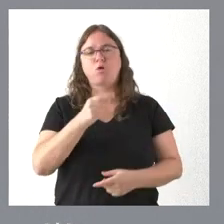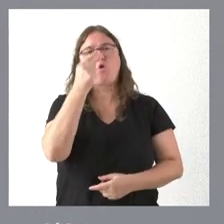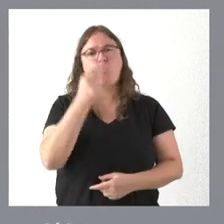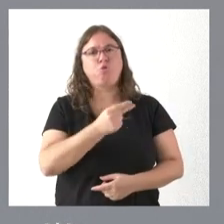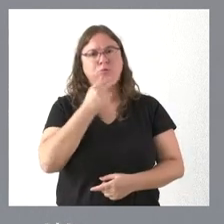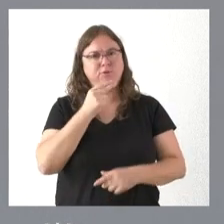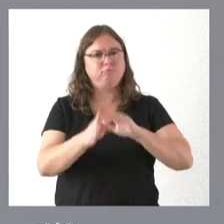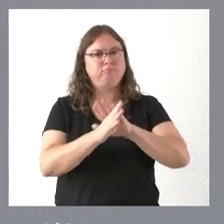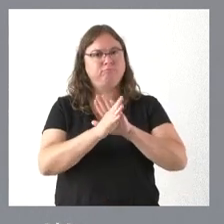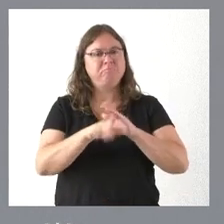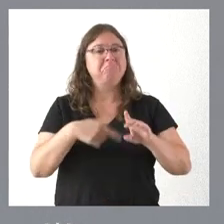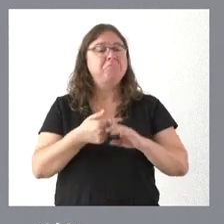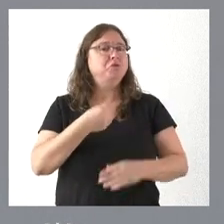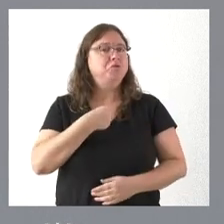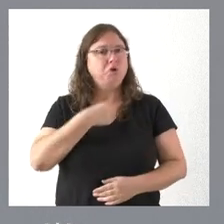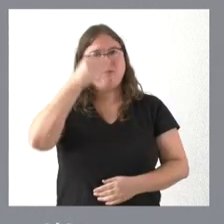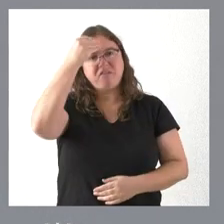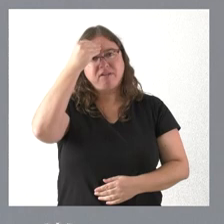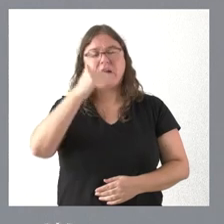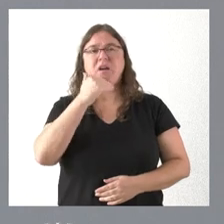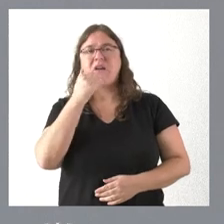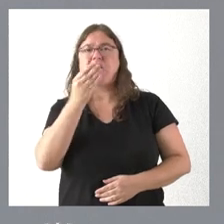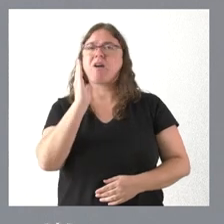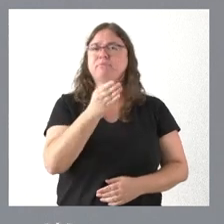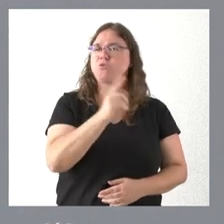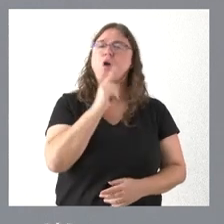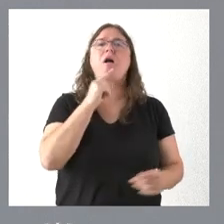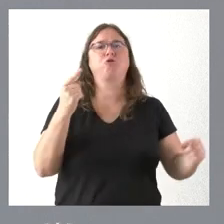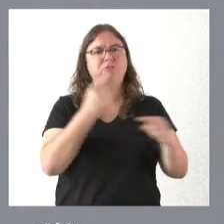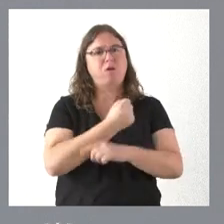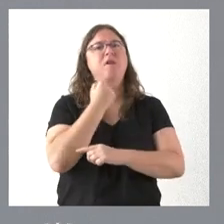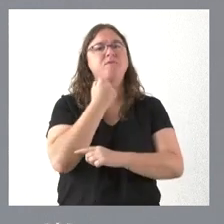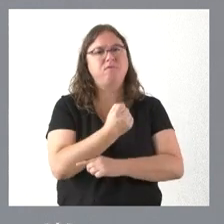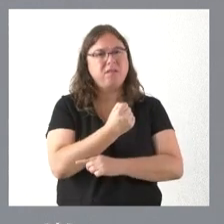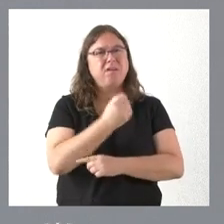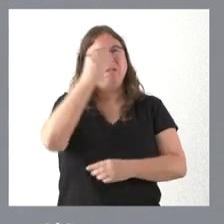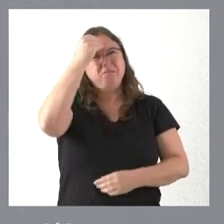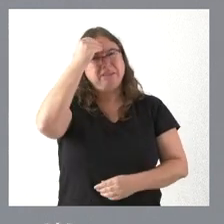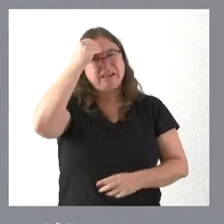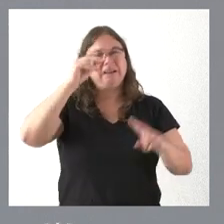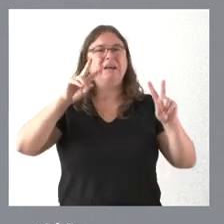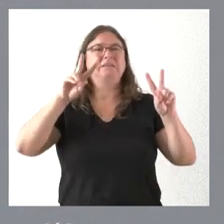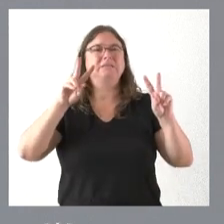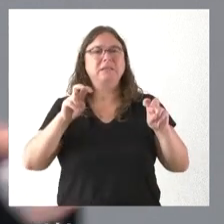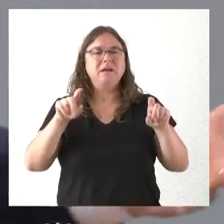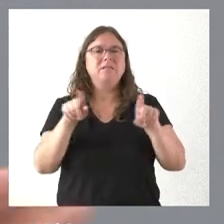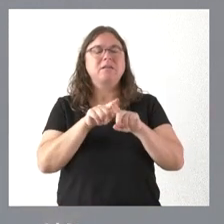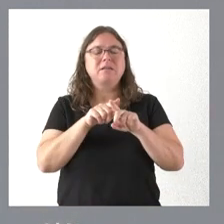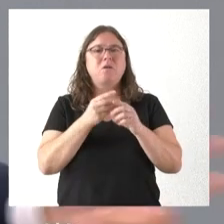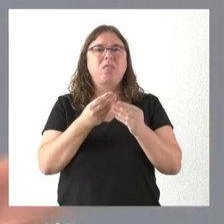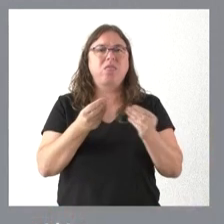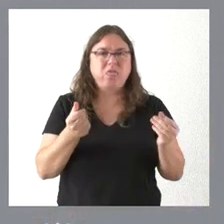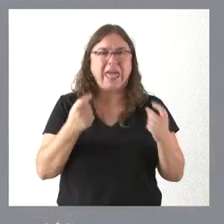vigente Y por tanto no vemos que ese añadido sea un perjuicio sino todo lo contrario un refuerzo nosotros nunca lo hemos planteado en términos de diluir